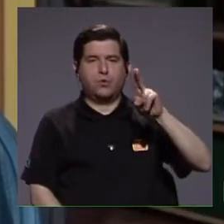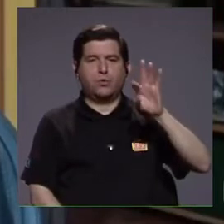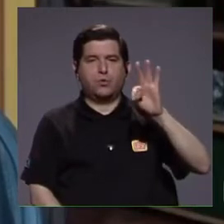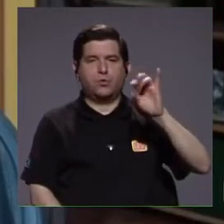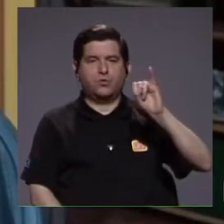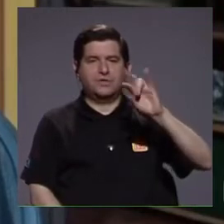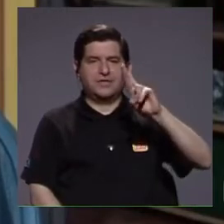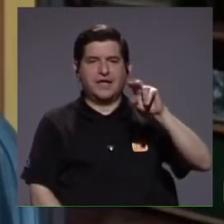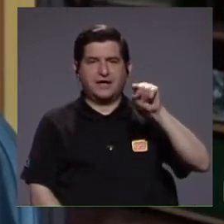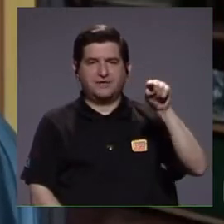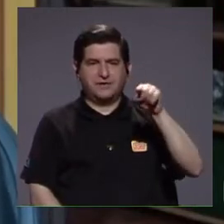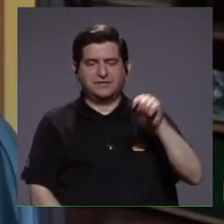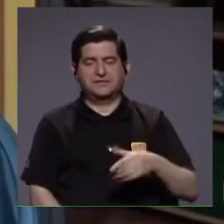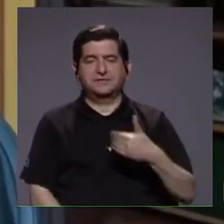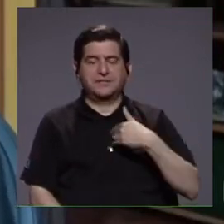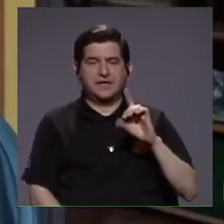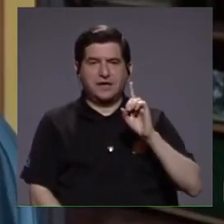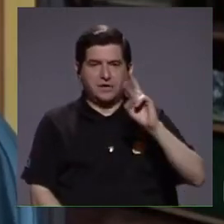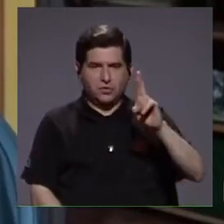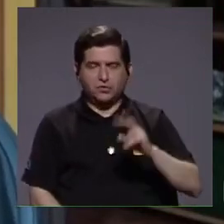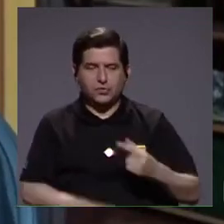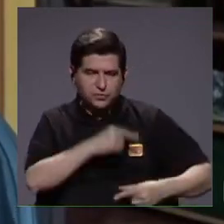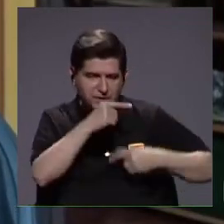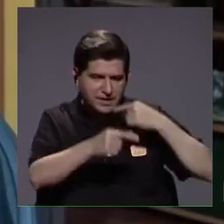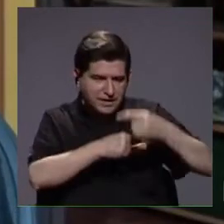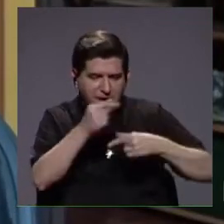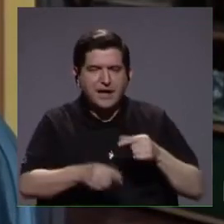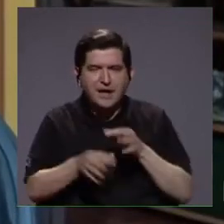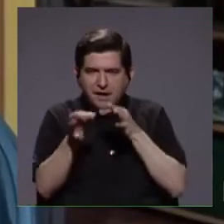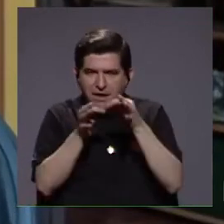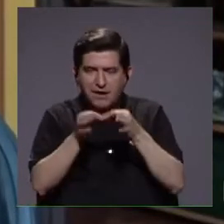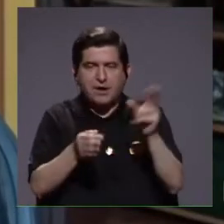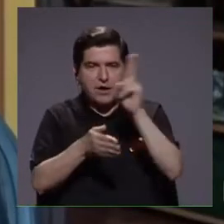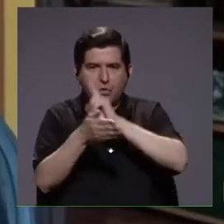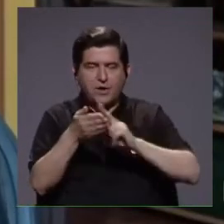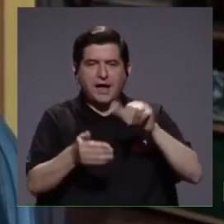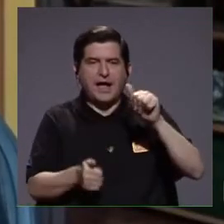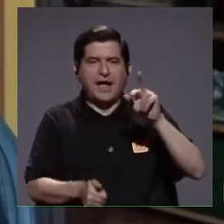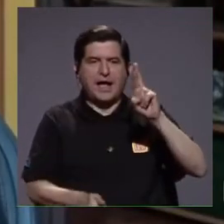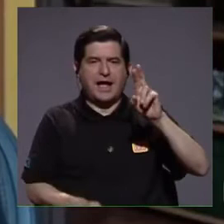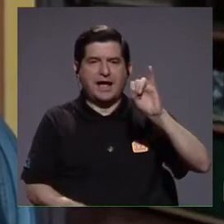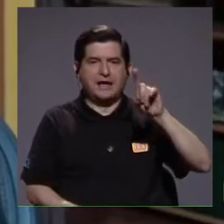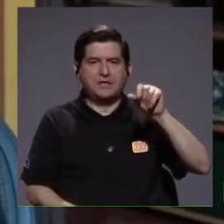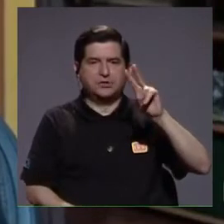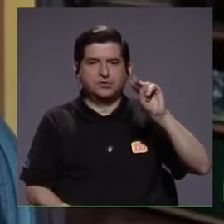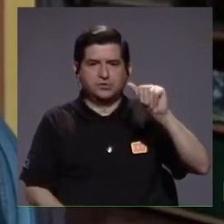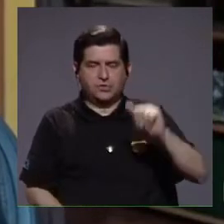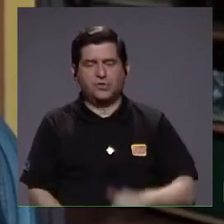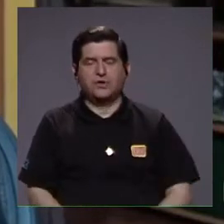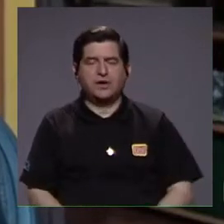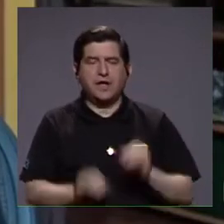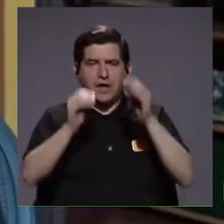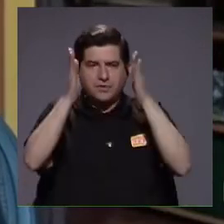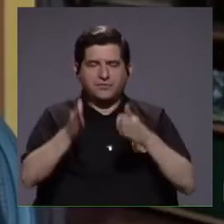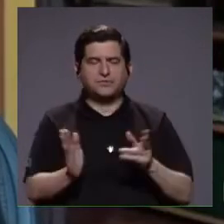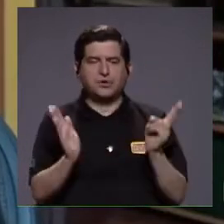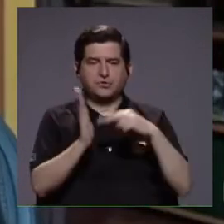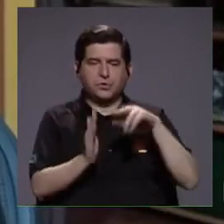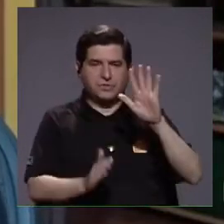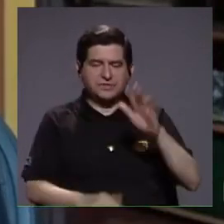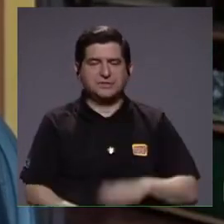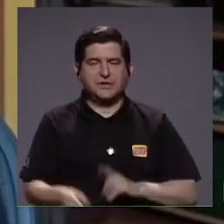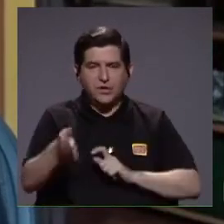Gutiérrez Espeleta. Tengo un doctorado en genética molecular de la Universidad de Arizona. Soy catedrático desde el